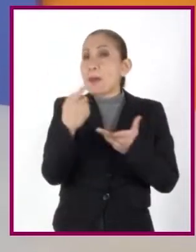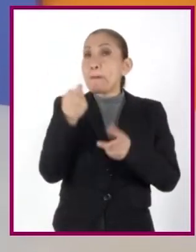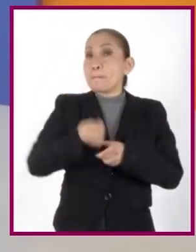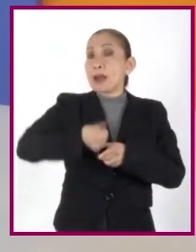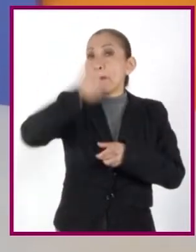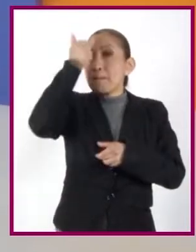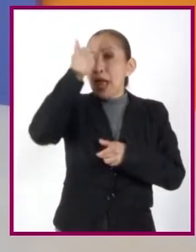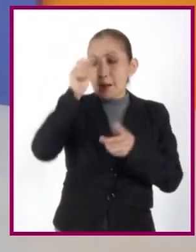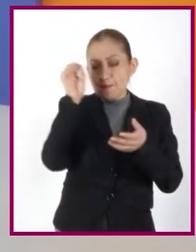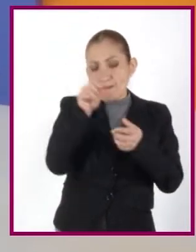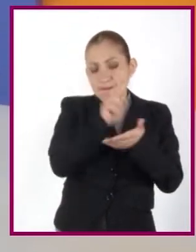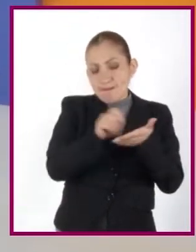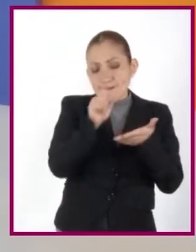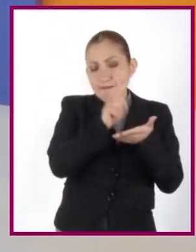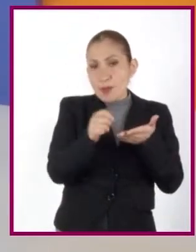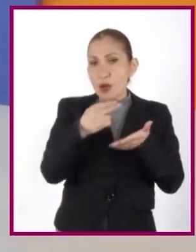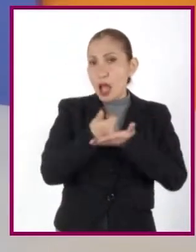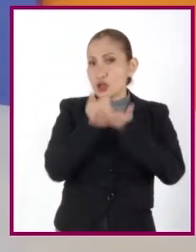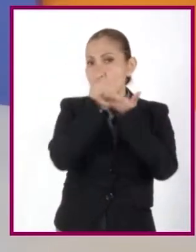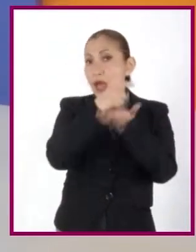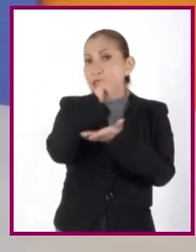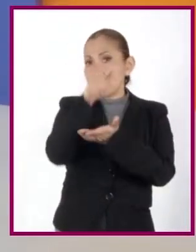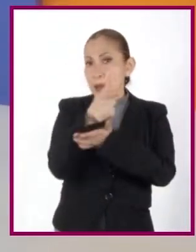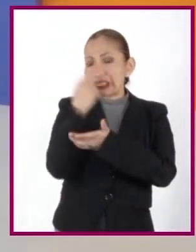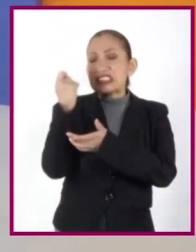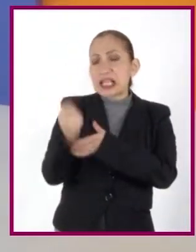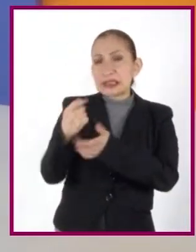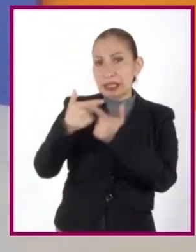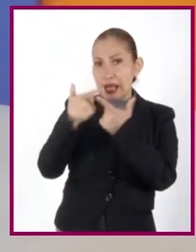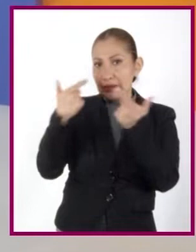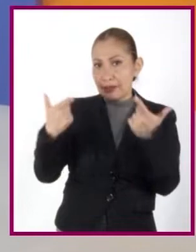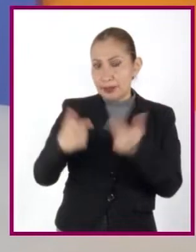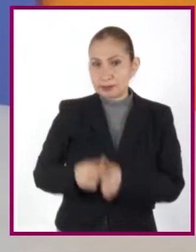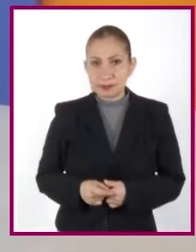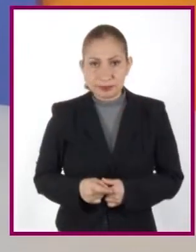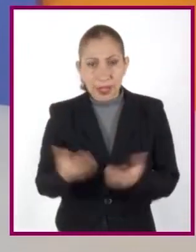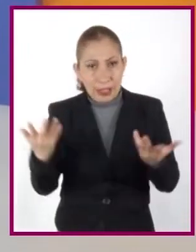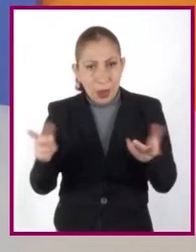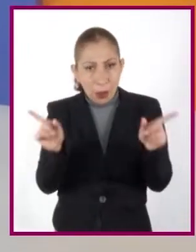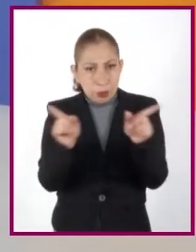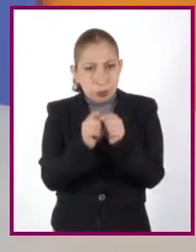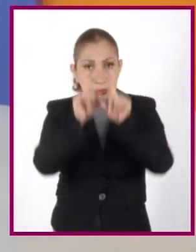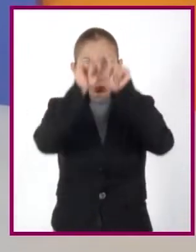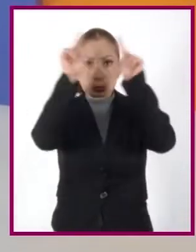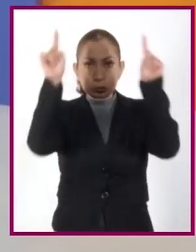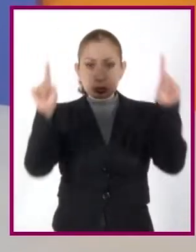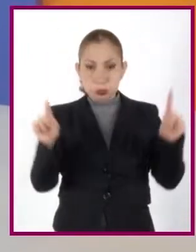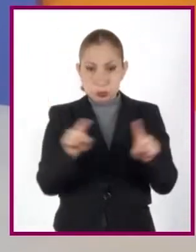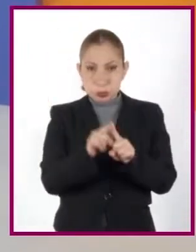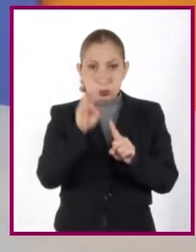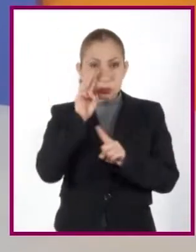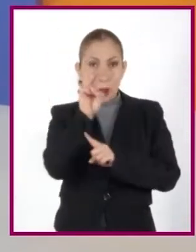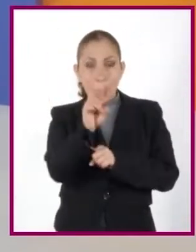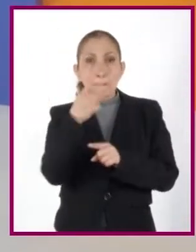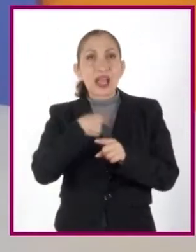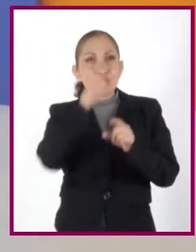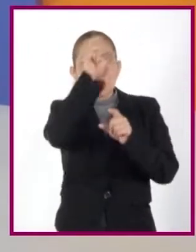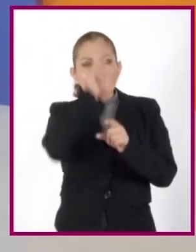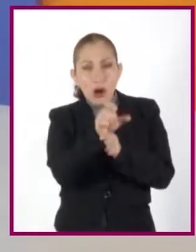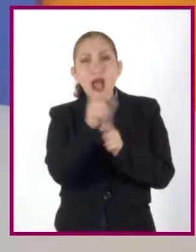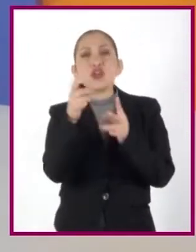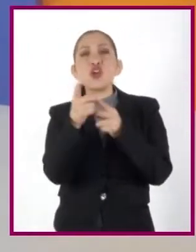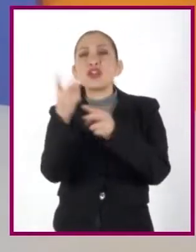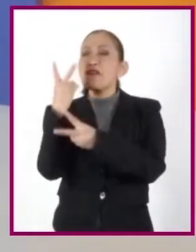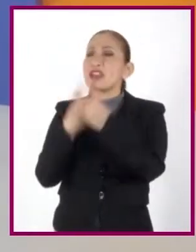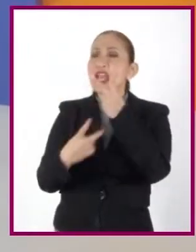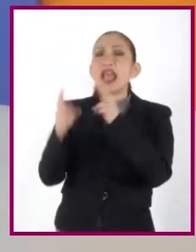primer recurso que nos será de utilidad al momento de estudiar nuestras leyendas. Haremos un pequeño cuadro donde localizaremos personajes, su origen